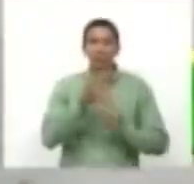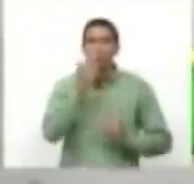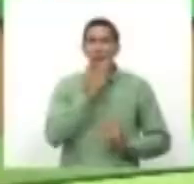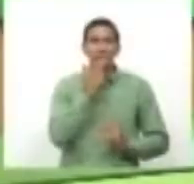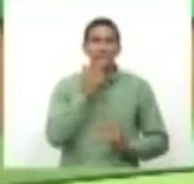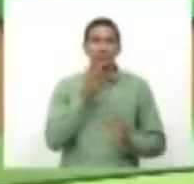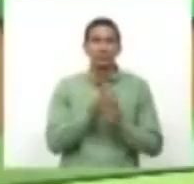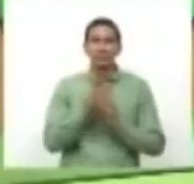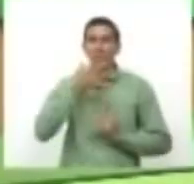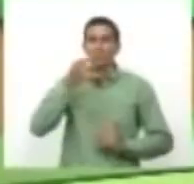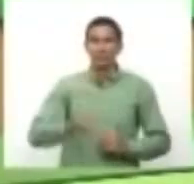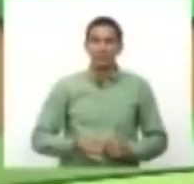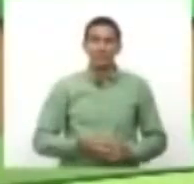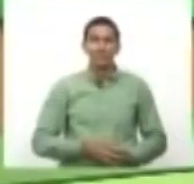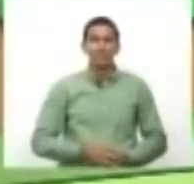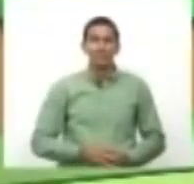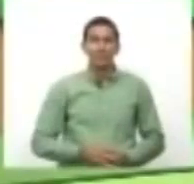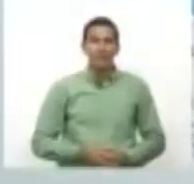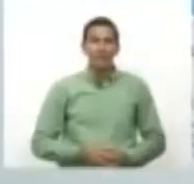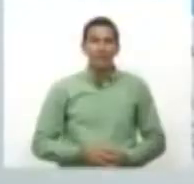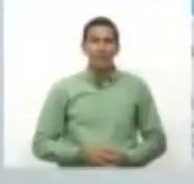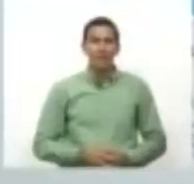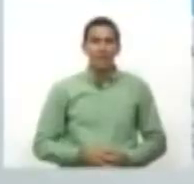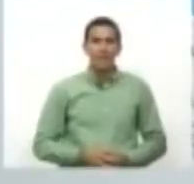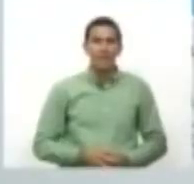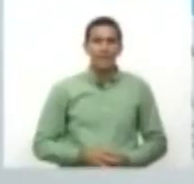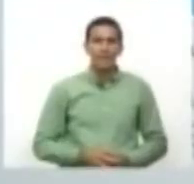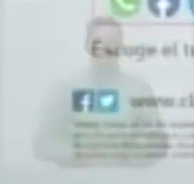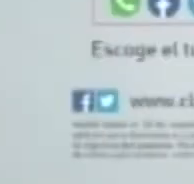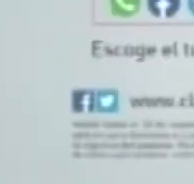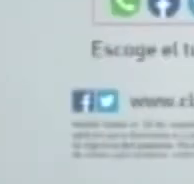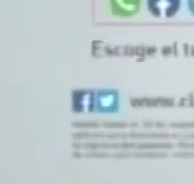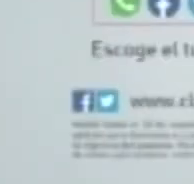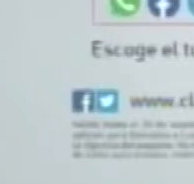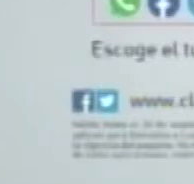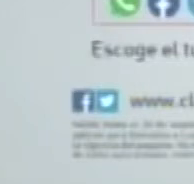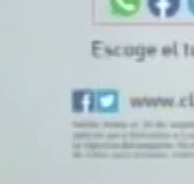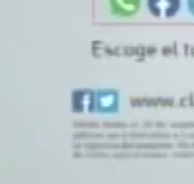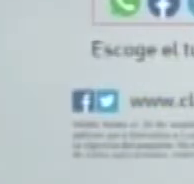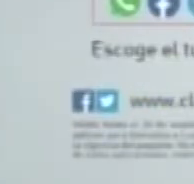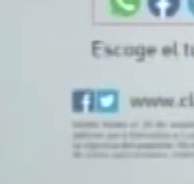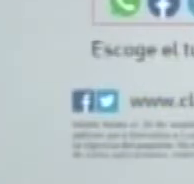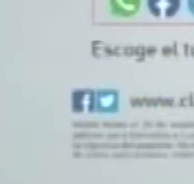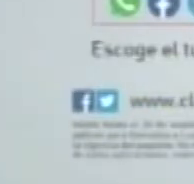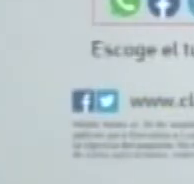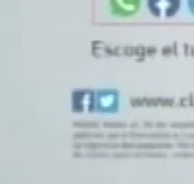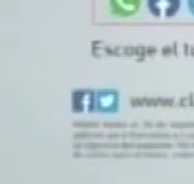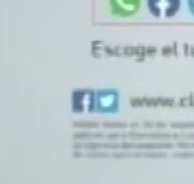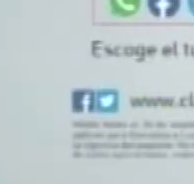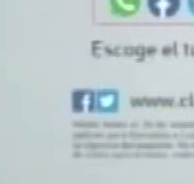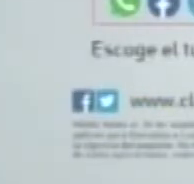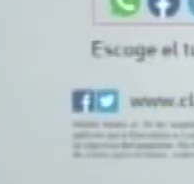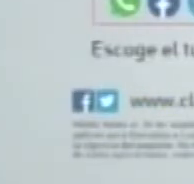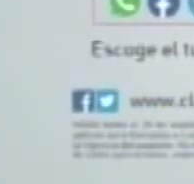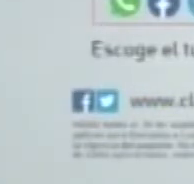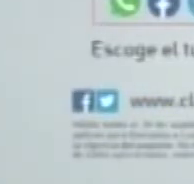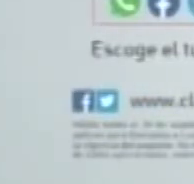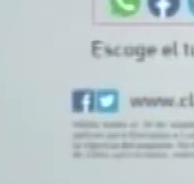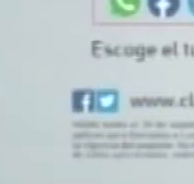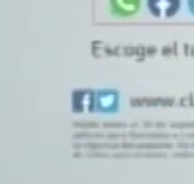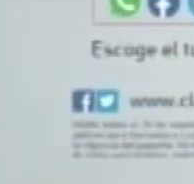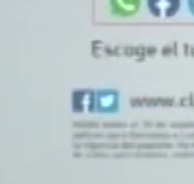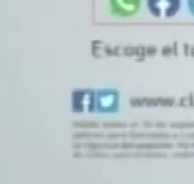verdad. Oye, mi Vale, se te ha quedado el Facebook abierto y por no estar conectado te cambiaron la foto y muchísimo más. Pues en prepago Claro